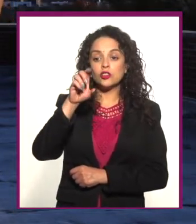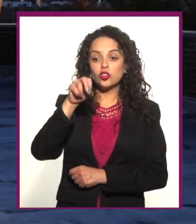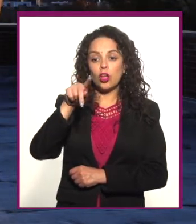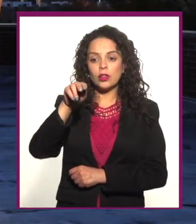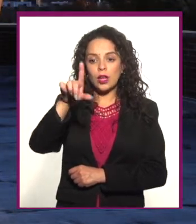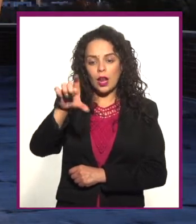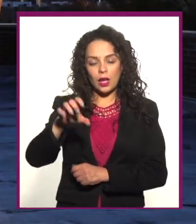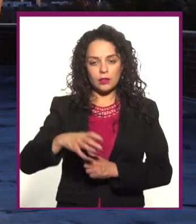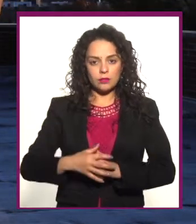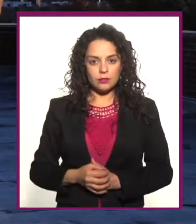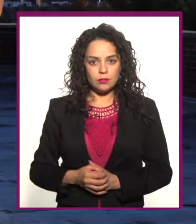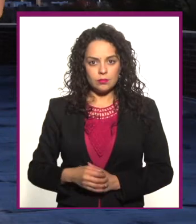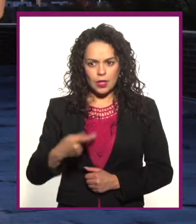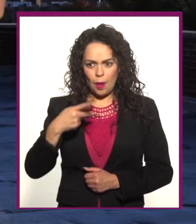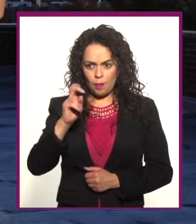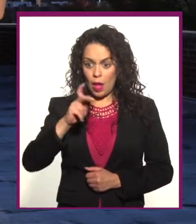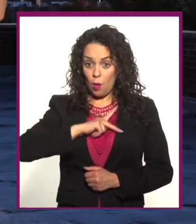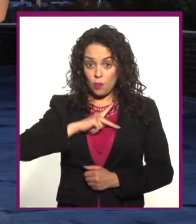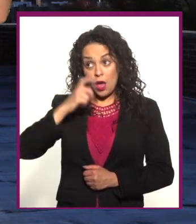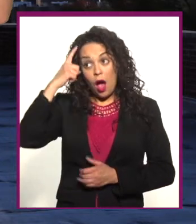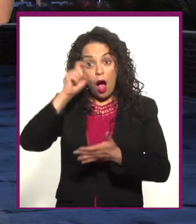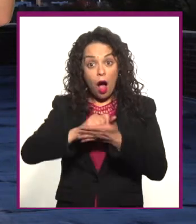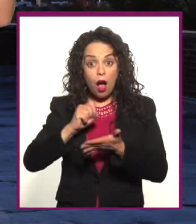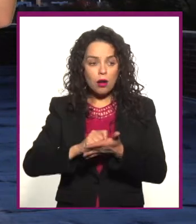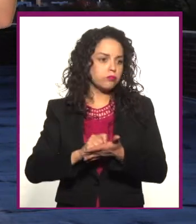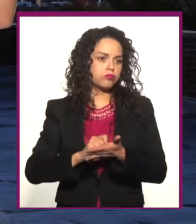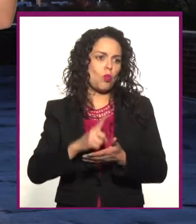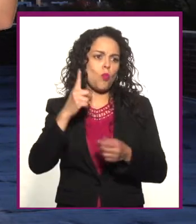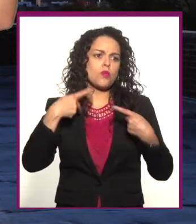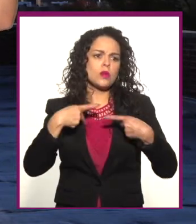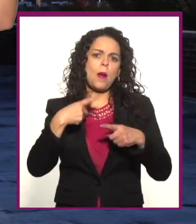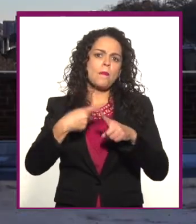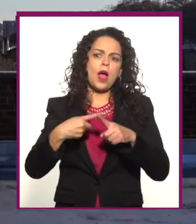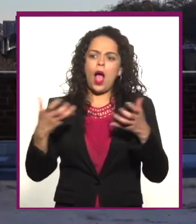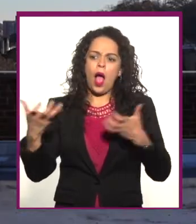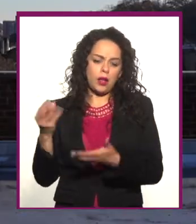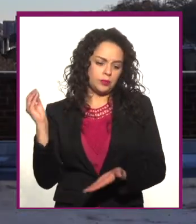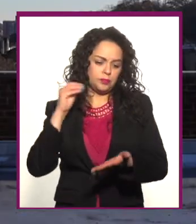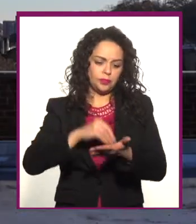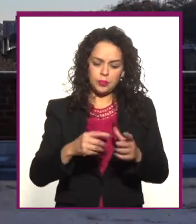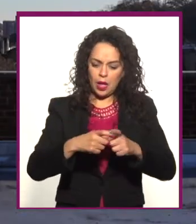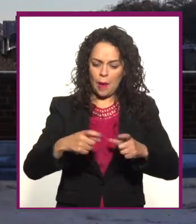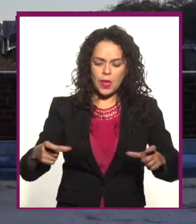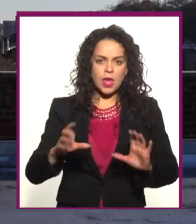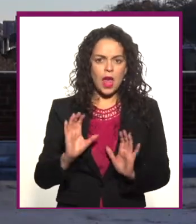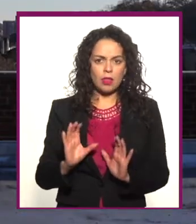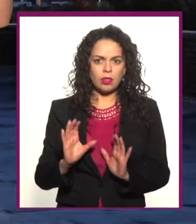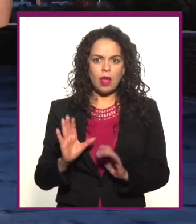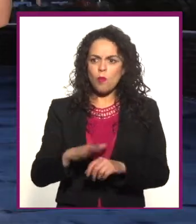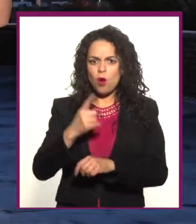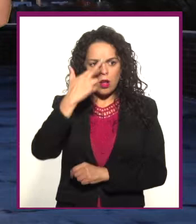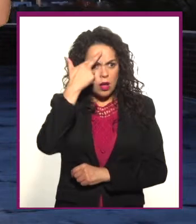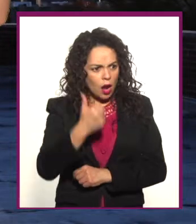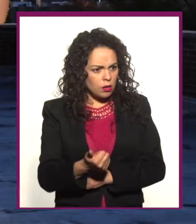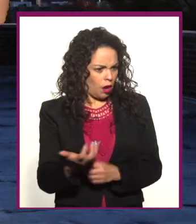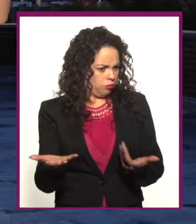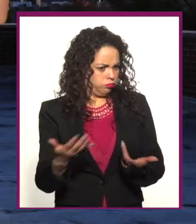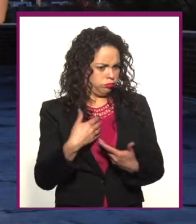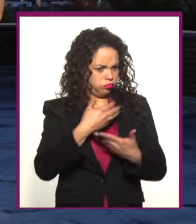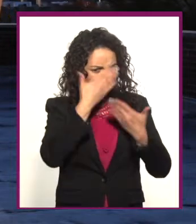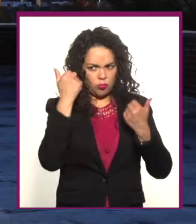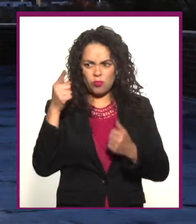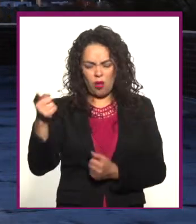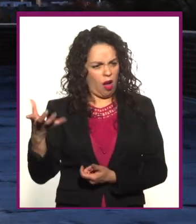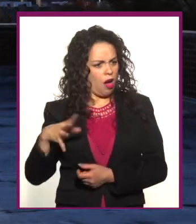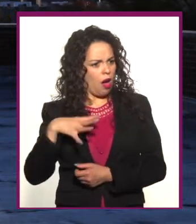el cenzontle. Pero no es de mi autoría. Alguien lo puso ahí por alguna razón. Vaya atrevimiento.